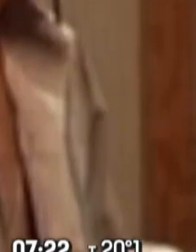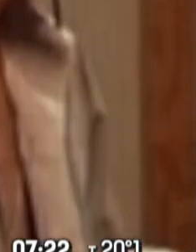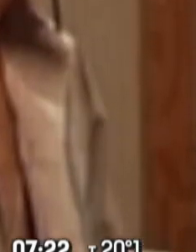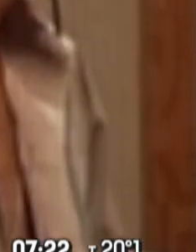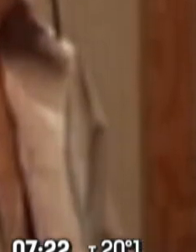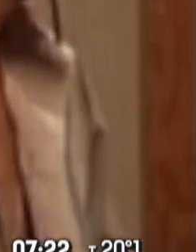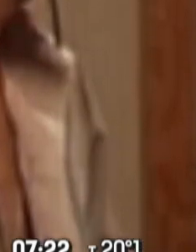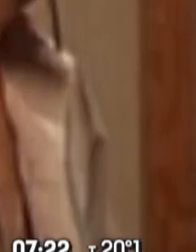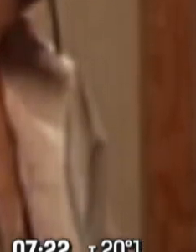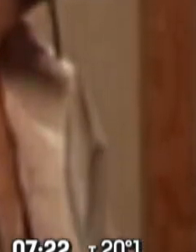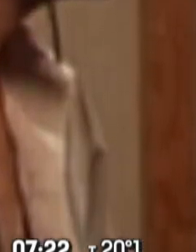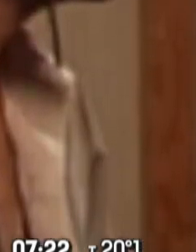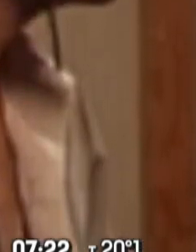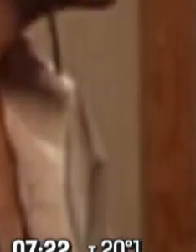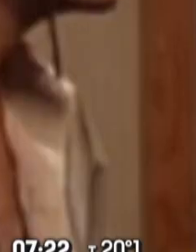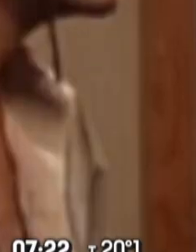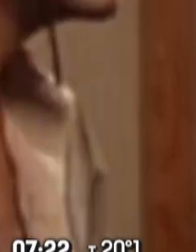abro míos